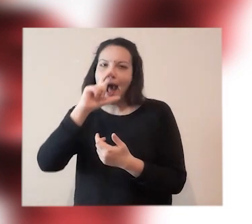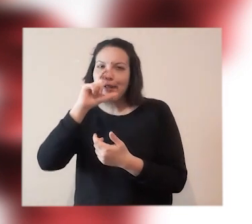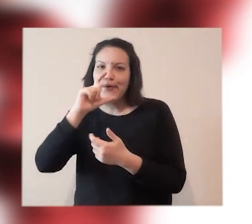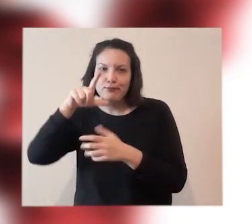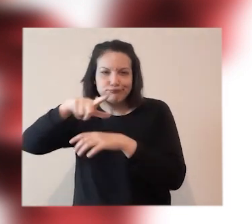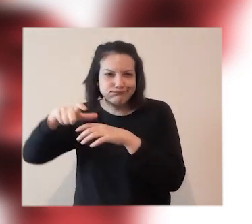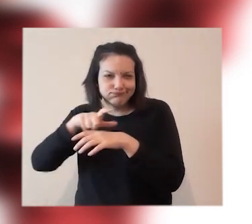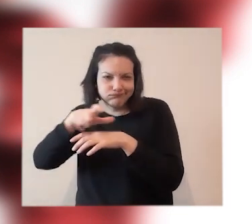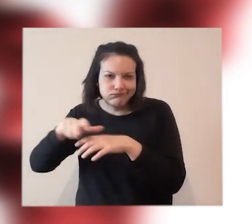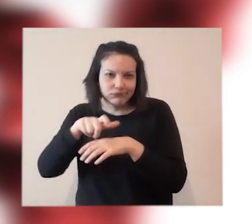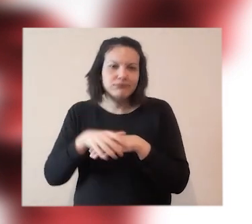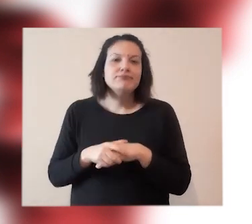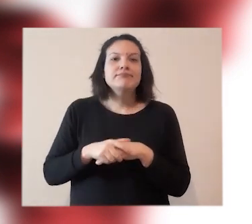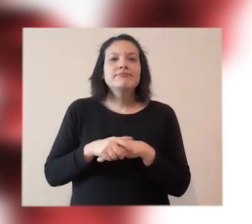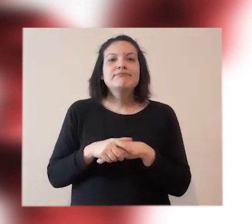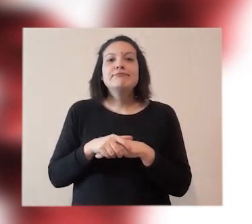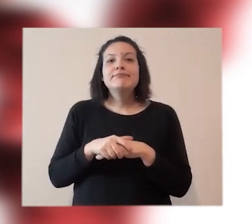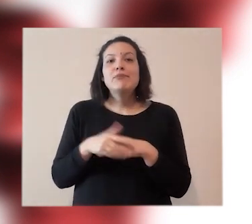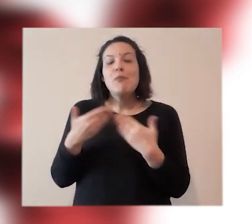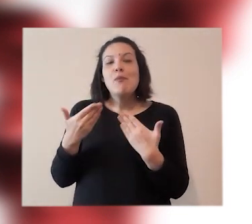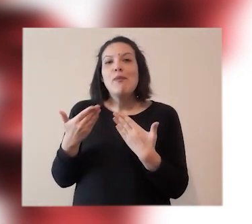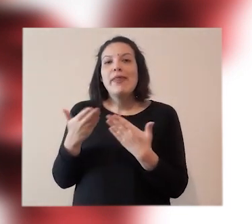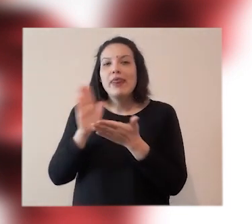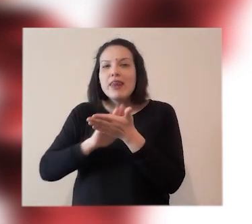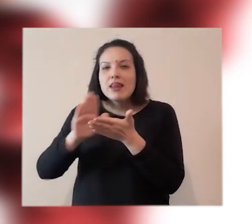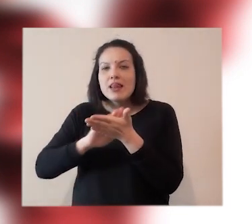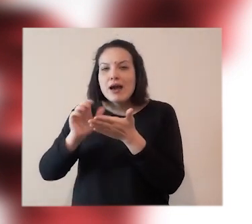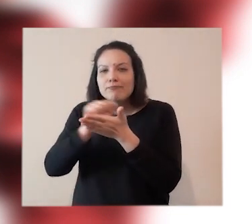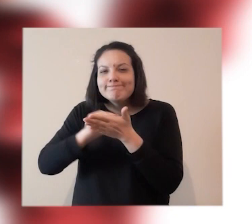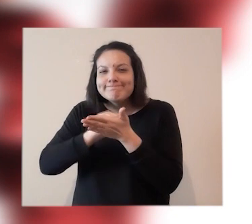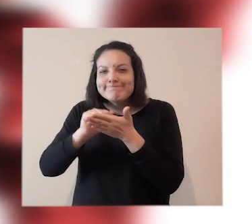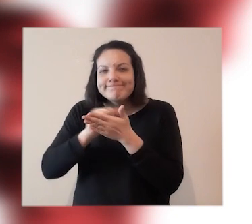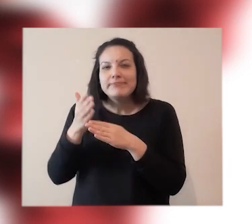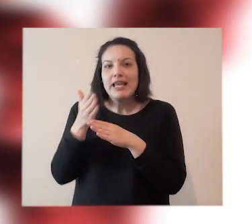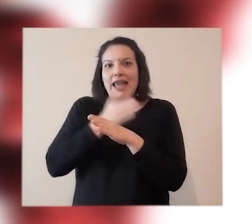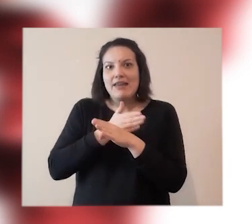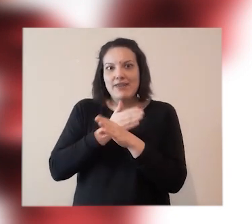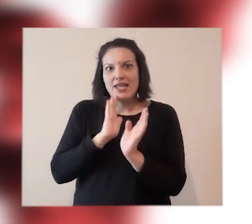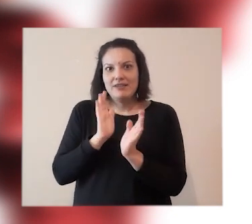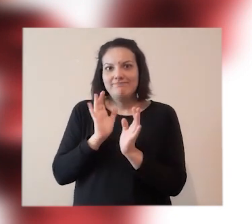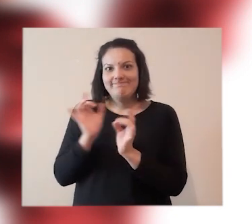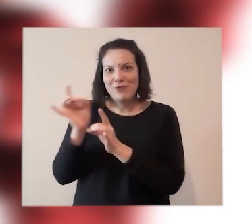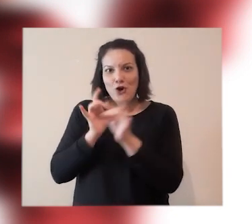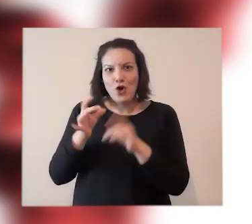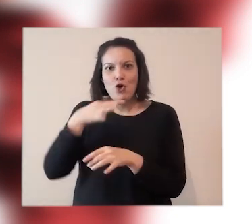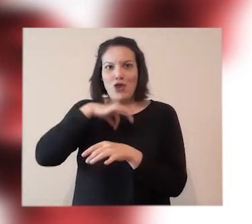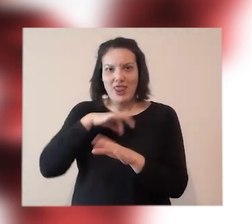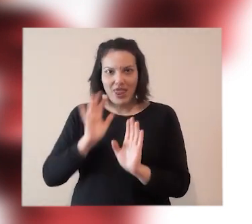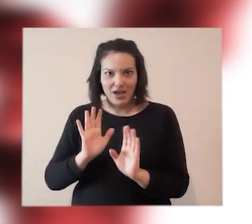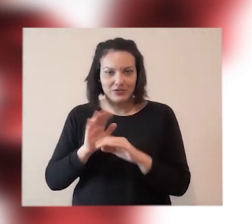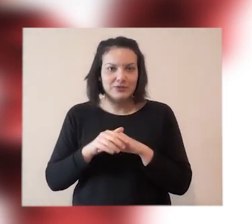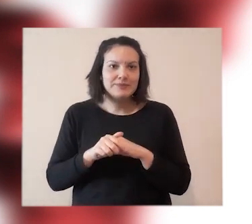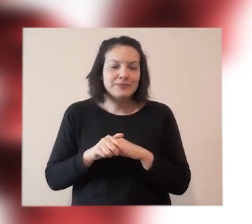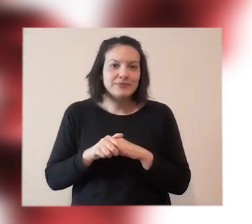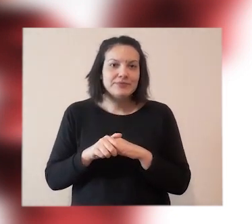alcohol medicinal para poder evitar cualquier tipo de contacto con la